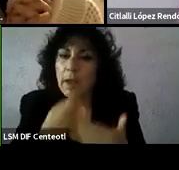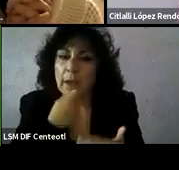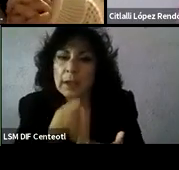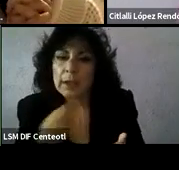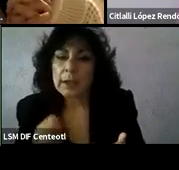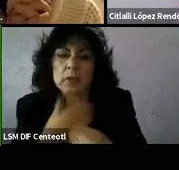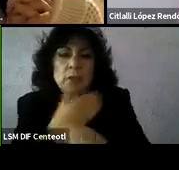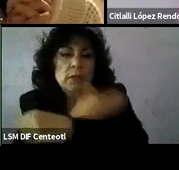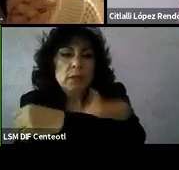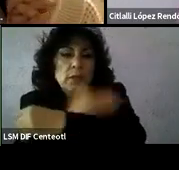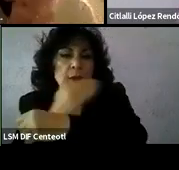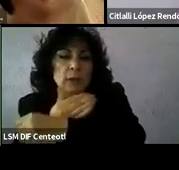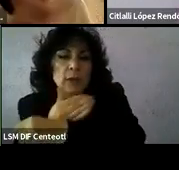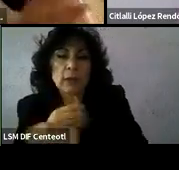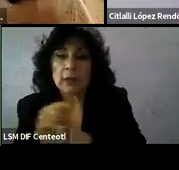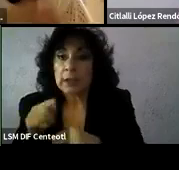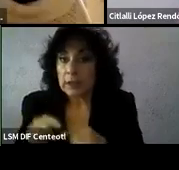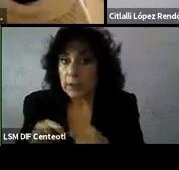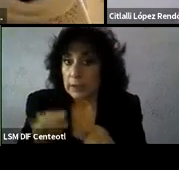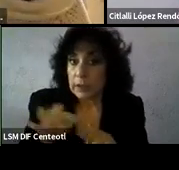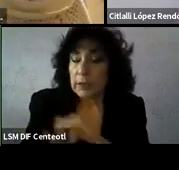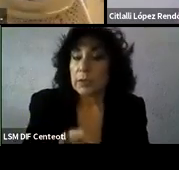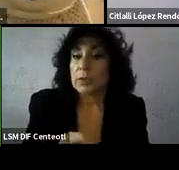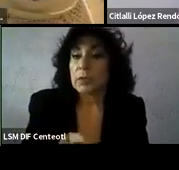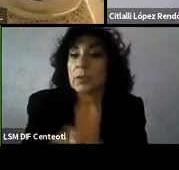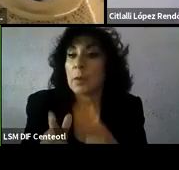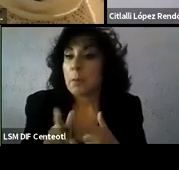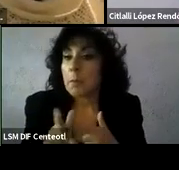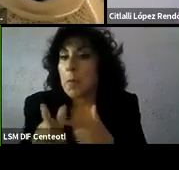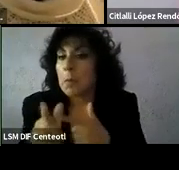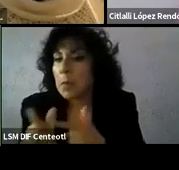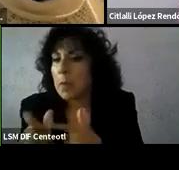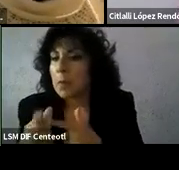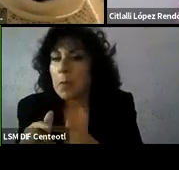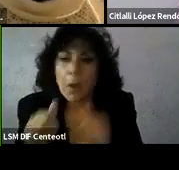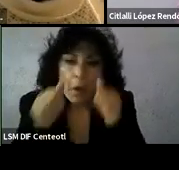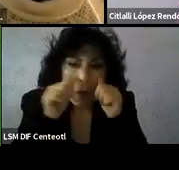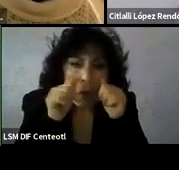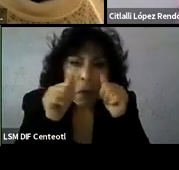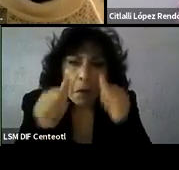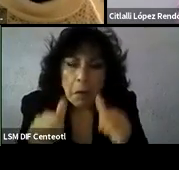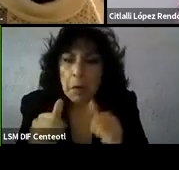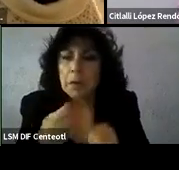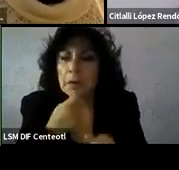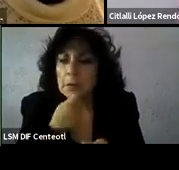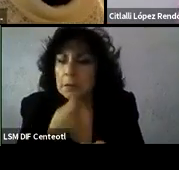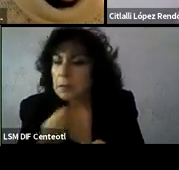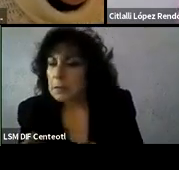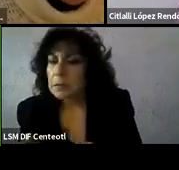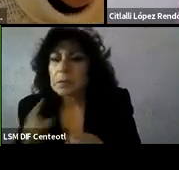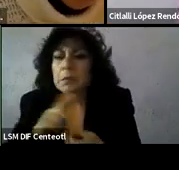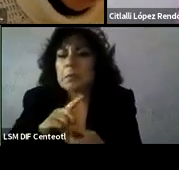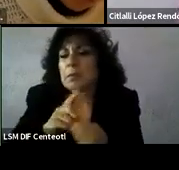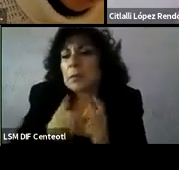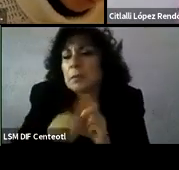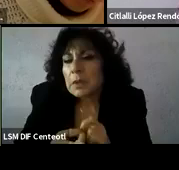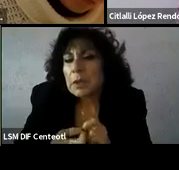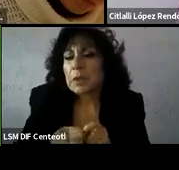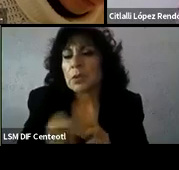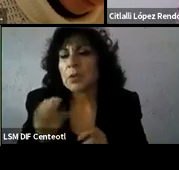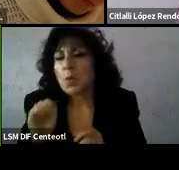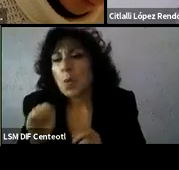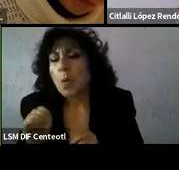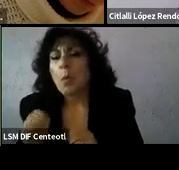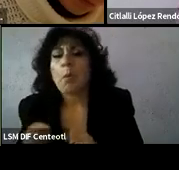salones, y entonces van dando seguimiento a los niños que están deprimidos, o los niños que tienen alguna dificultad